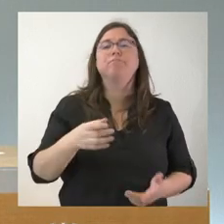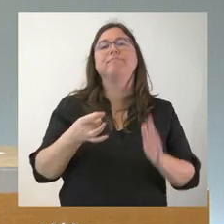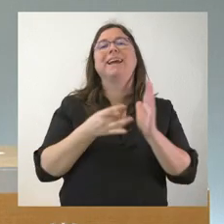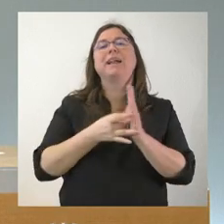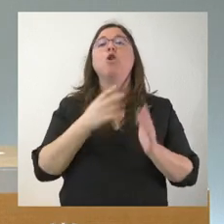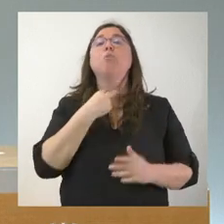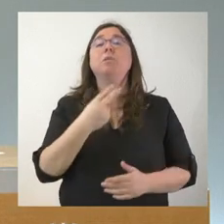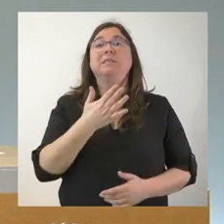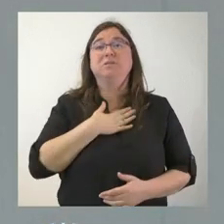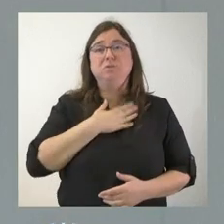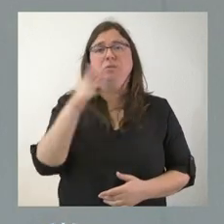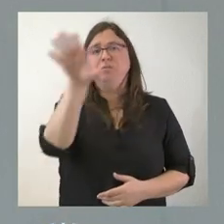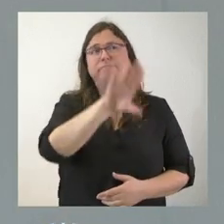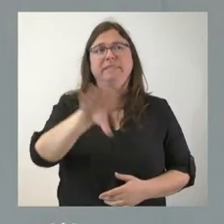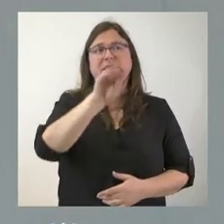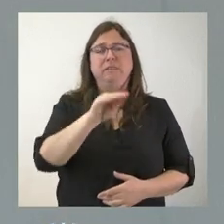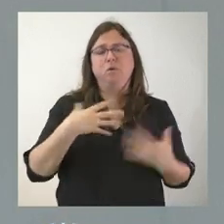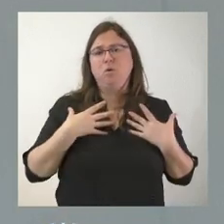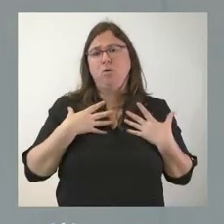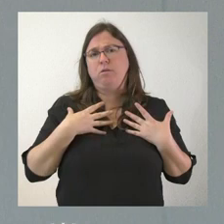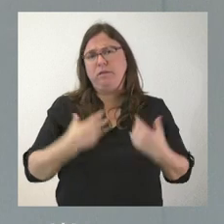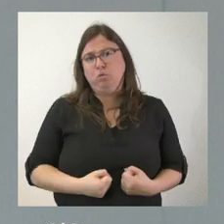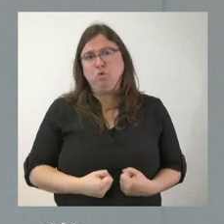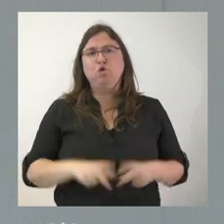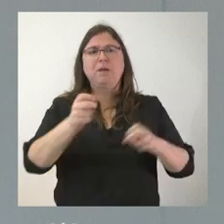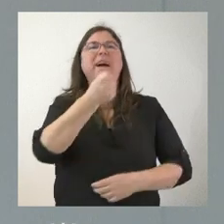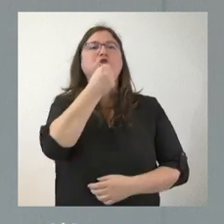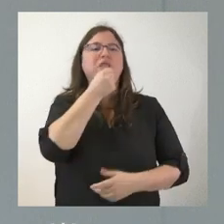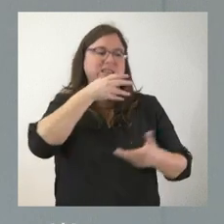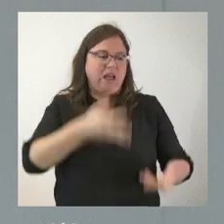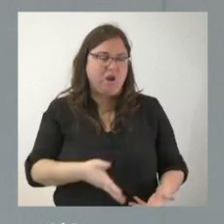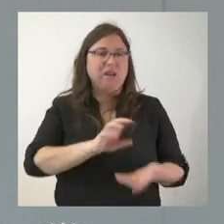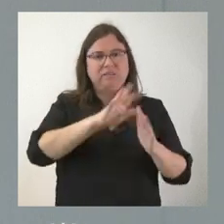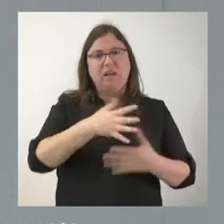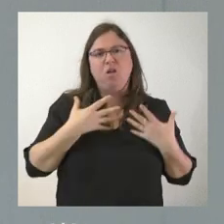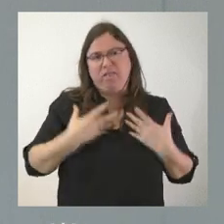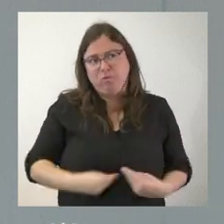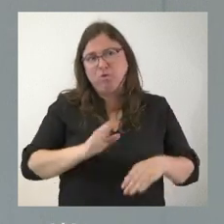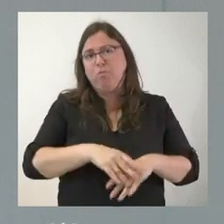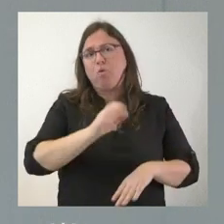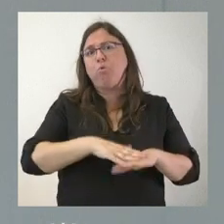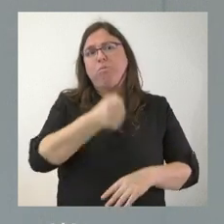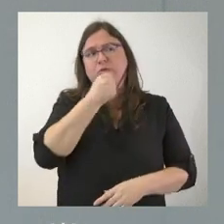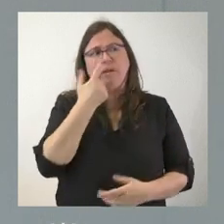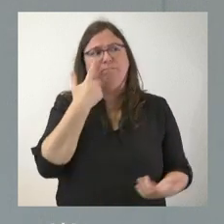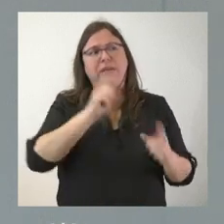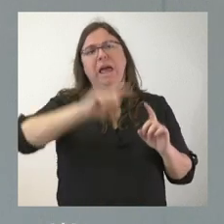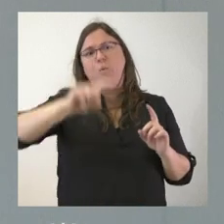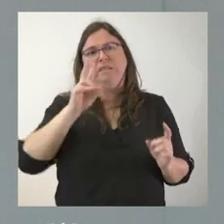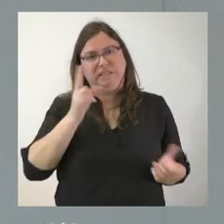junta de Castilla pues entiendo el disgusto que se tiene con los socialistas en este momento en España y en Castilla y león y que las encuestas reflejan